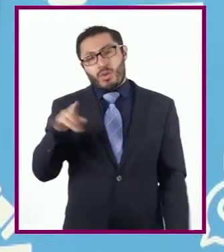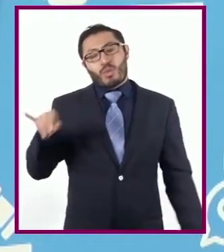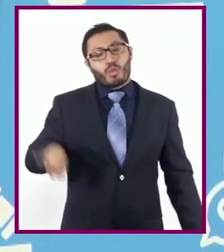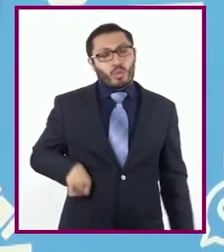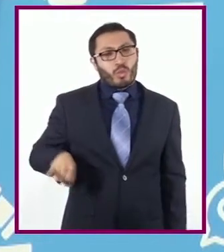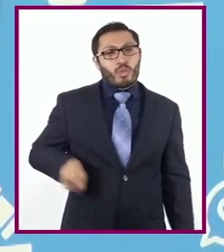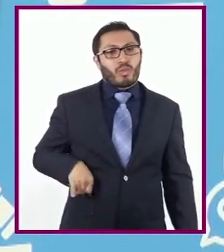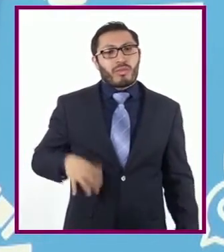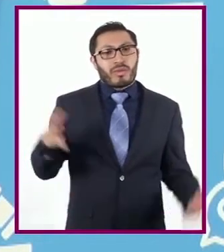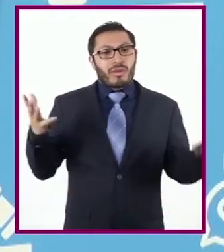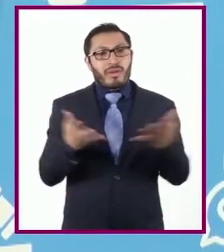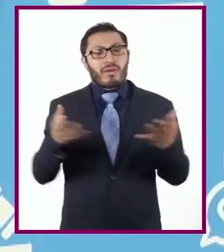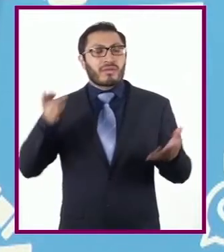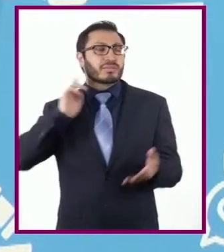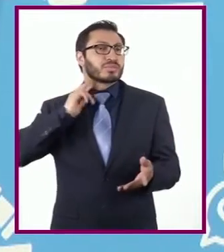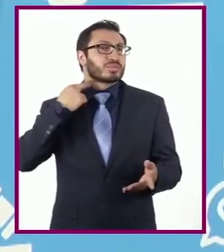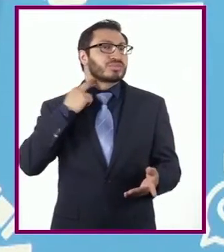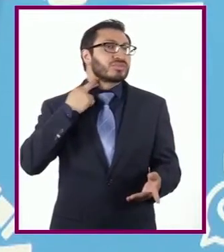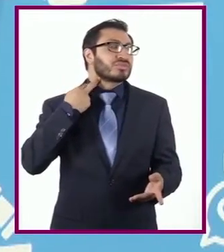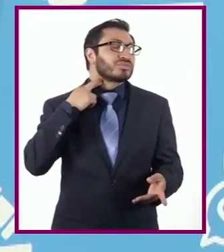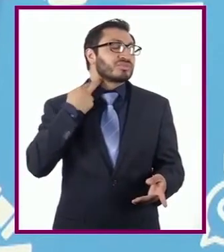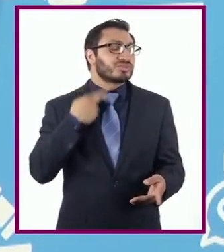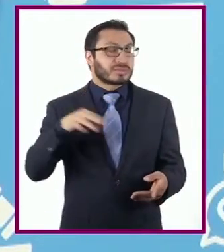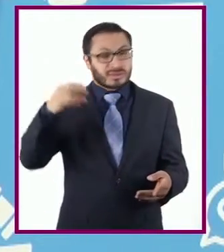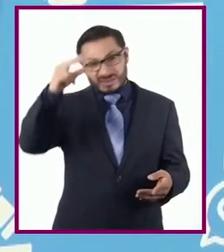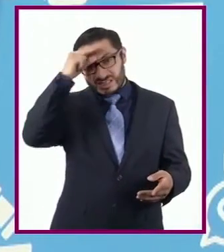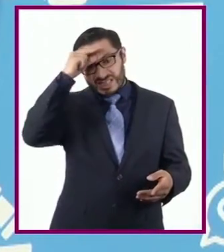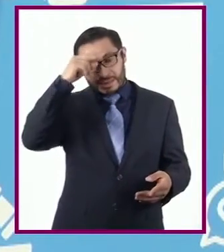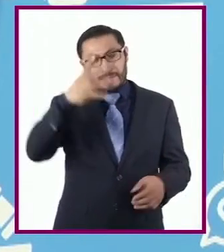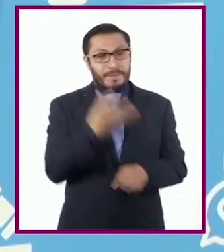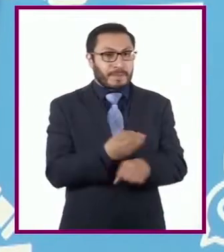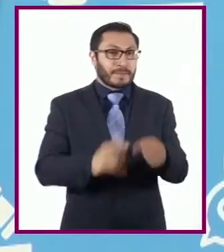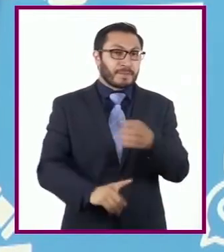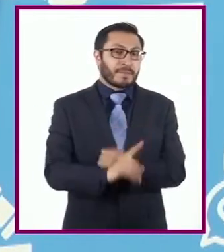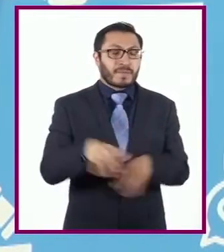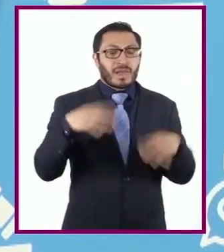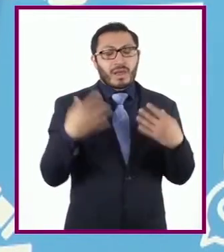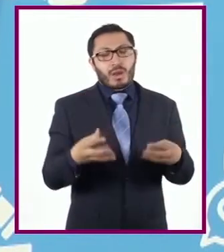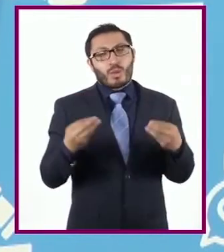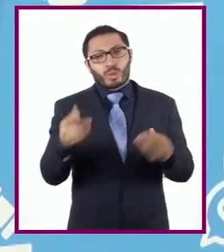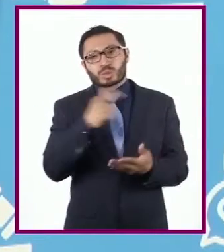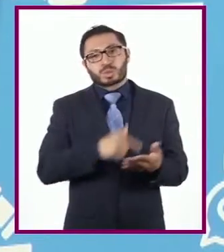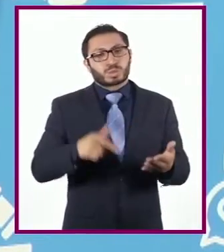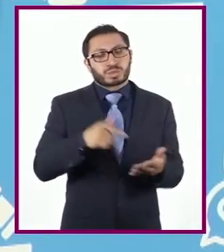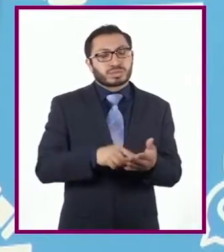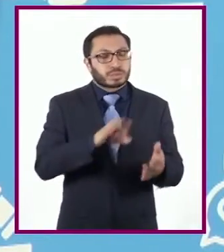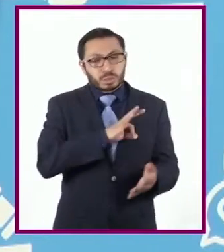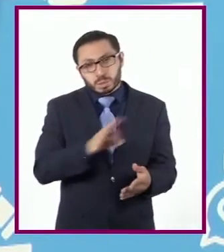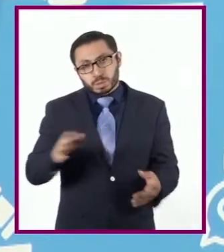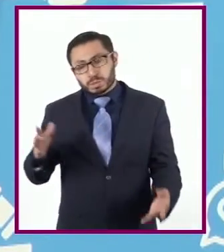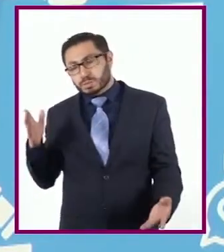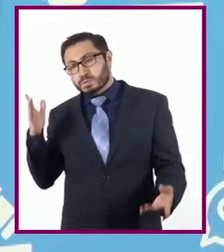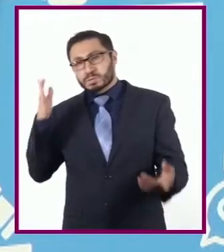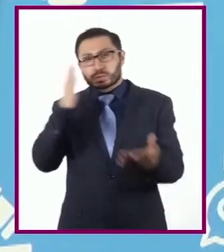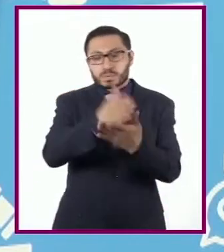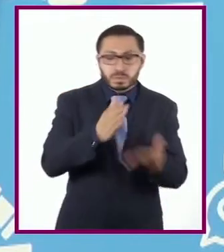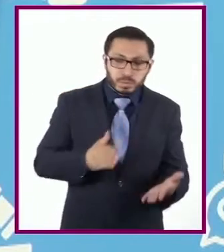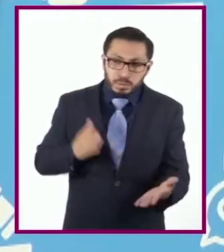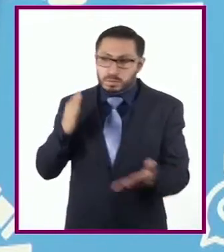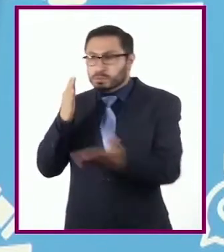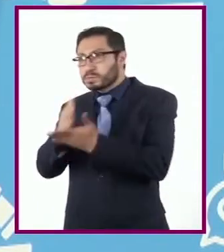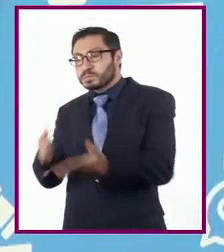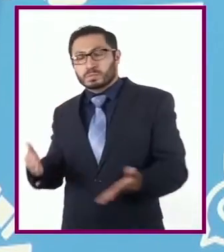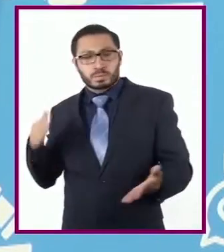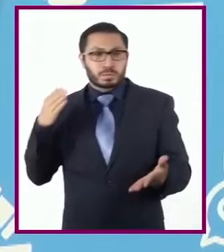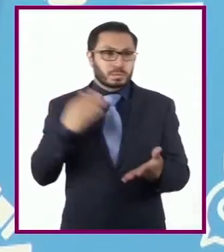crear robots inteligentes para solucionar problemas, hay muchos lugares donde podemos ir a tomar pequeños cursos de